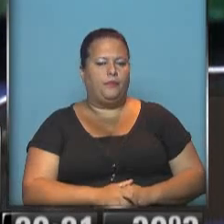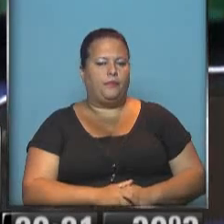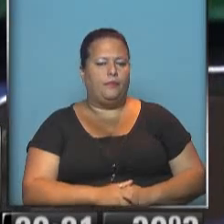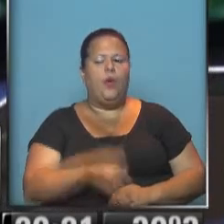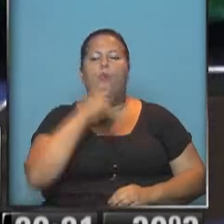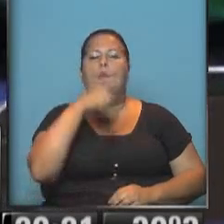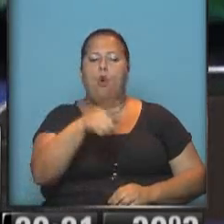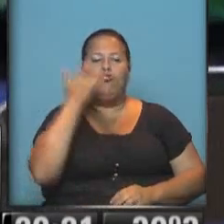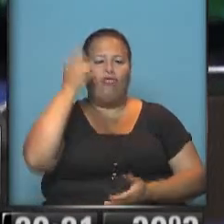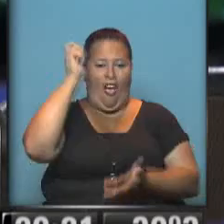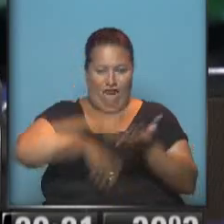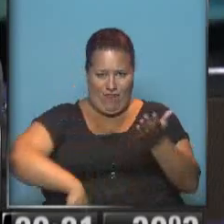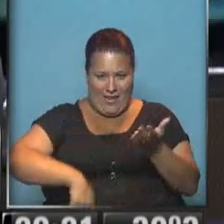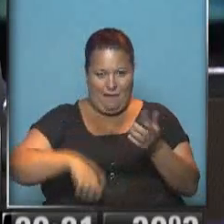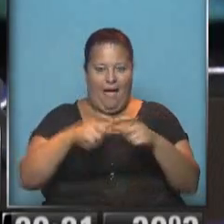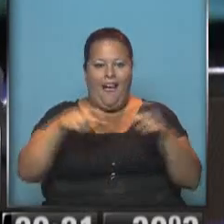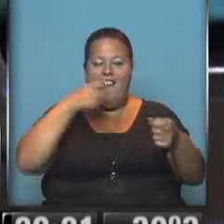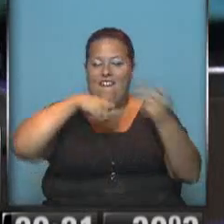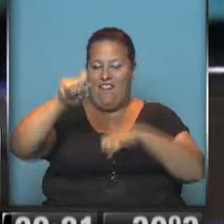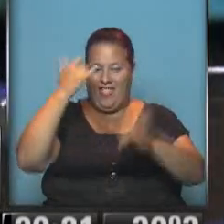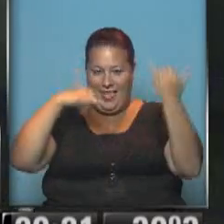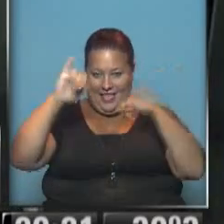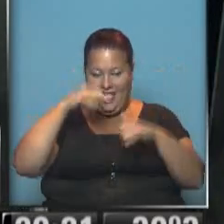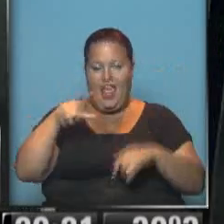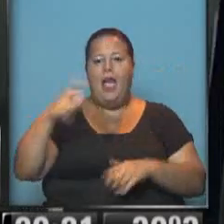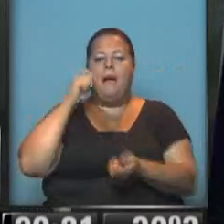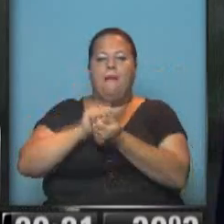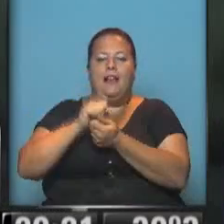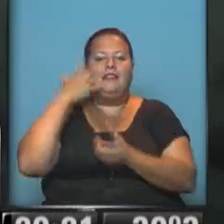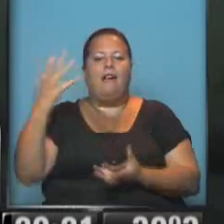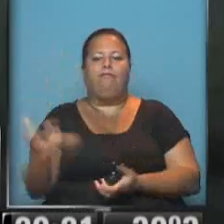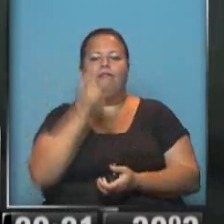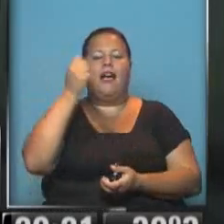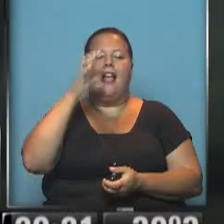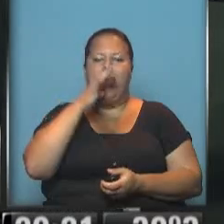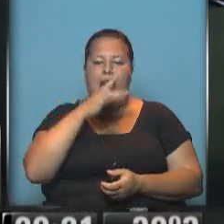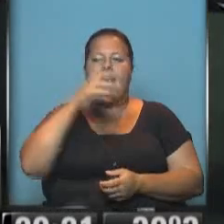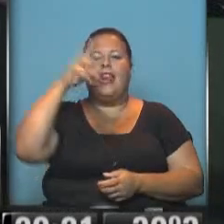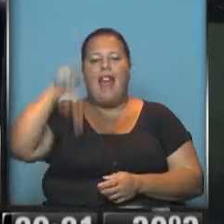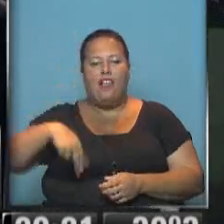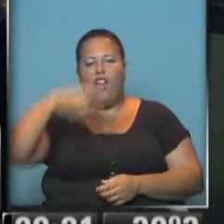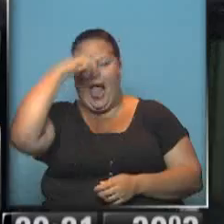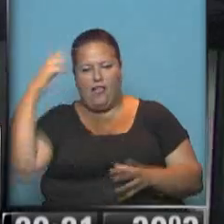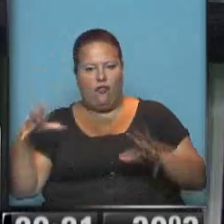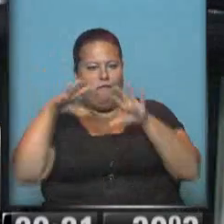Si usted ya había firmado las acciones y Papel Prensa ya estaba en manos de Clarín, La Nación y La Razón,